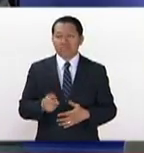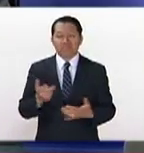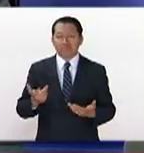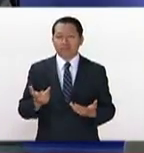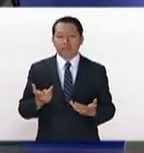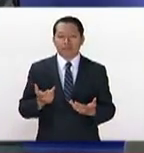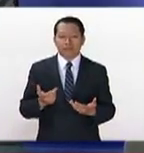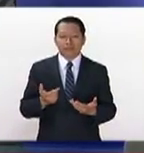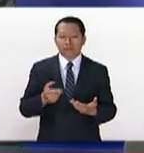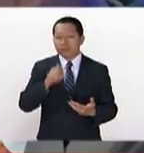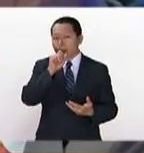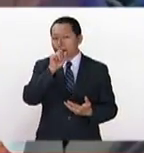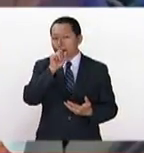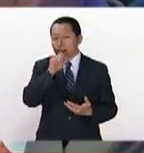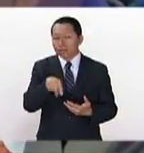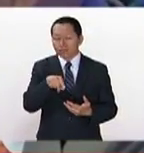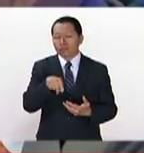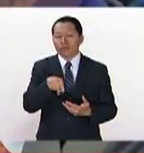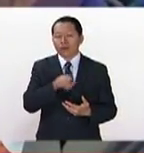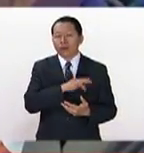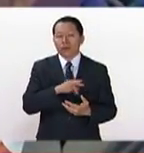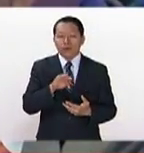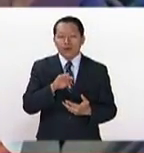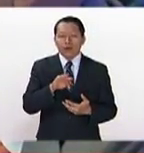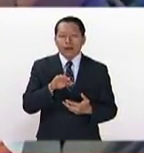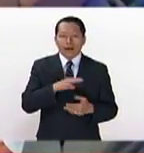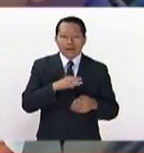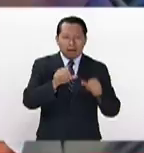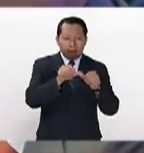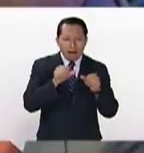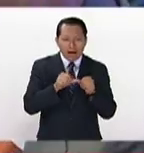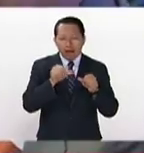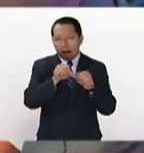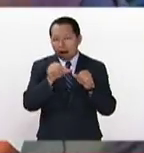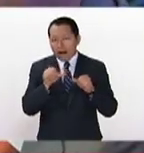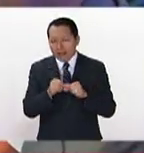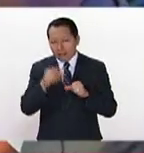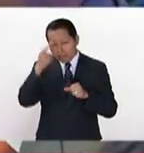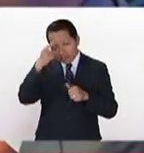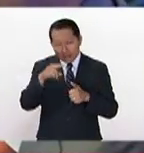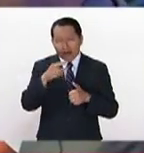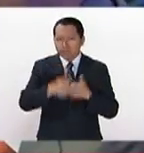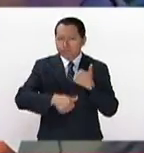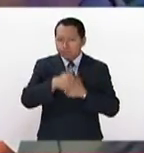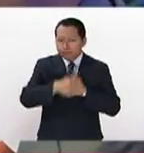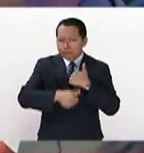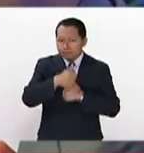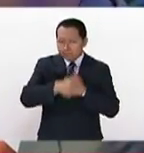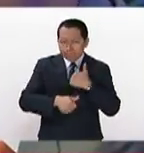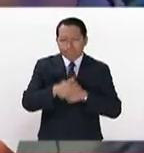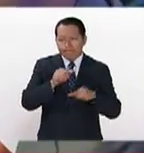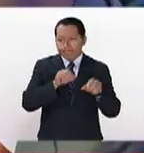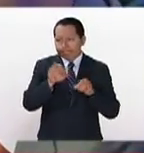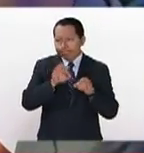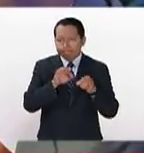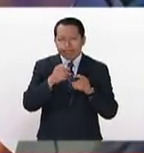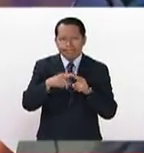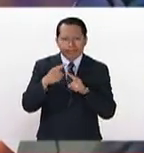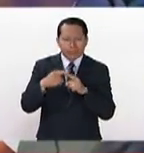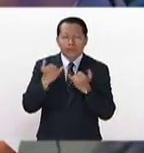Desde la selección de los áreas a licitar, de todo el proceso